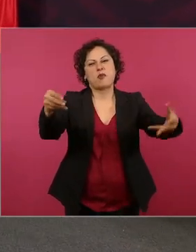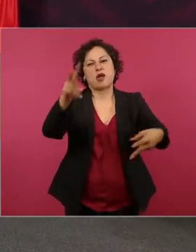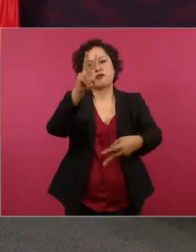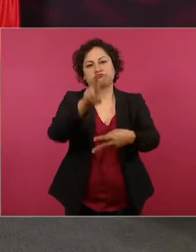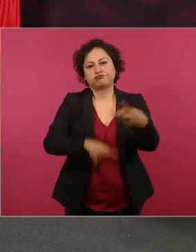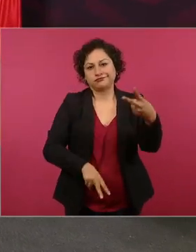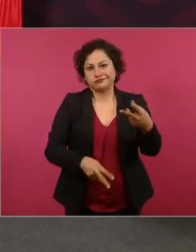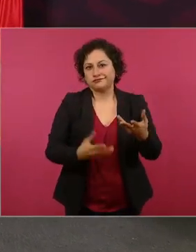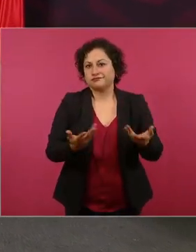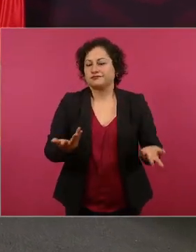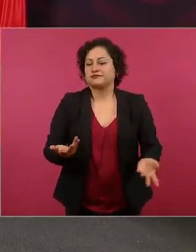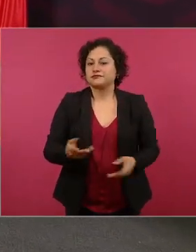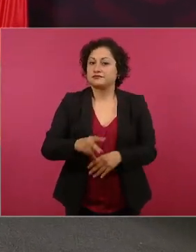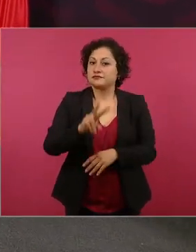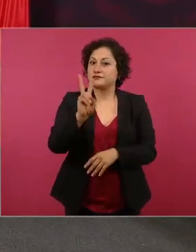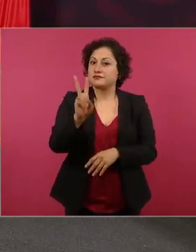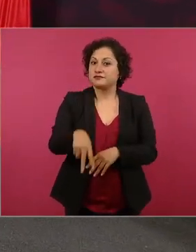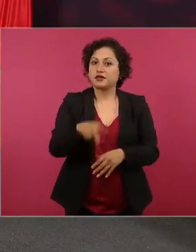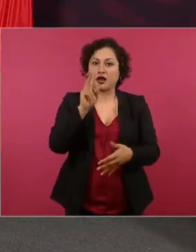que tuvo más vistas